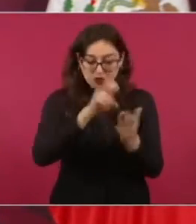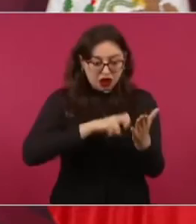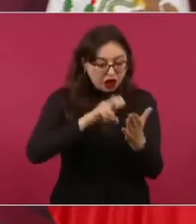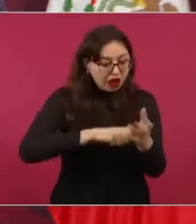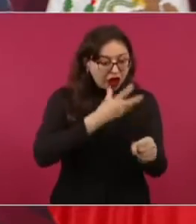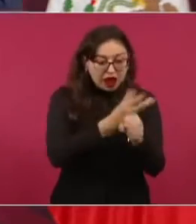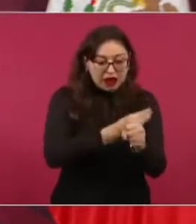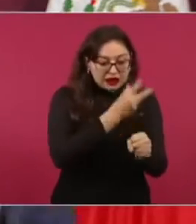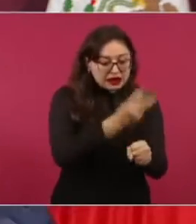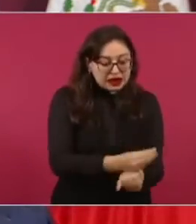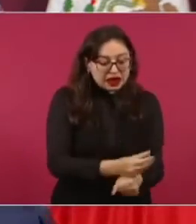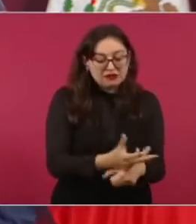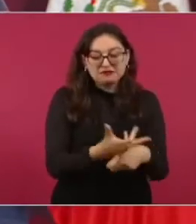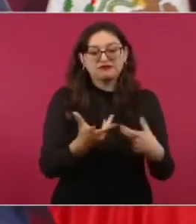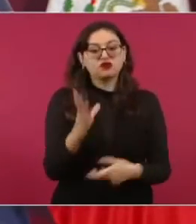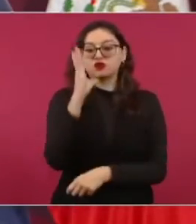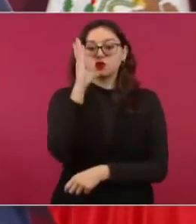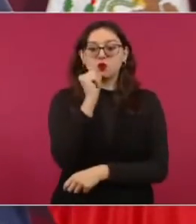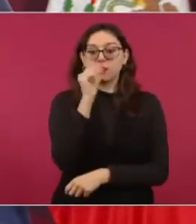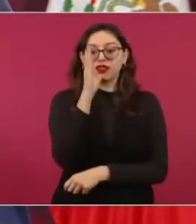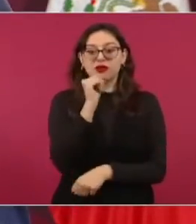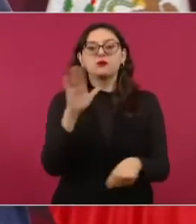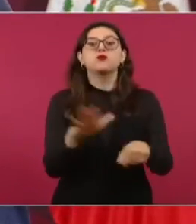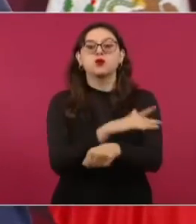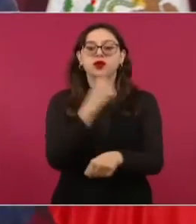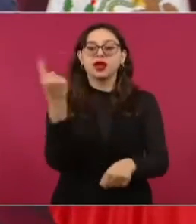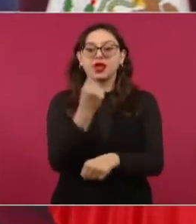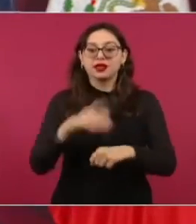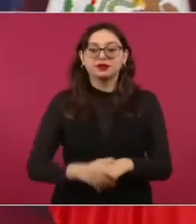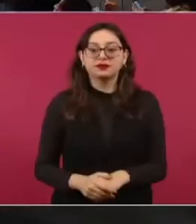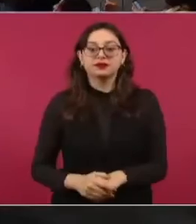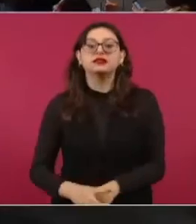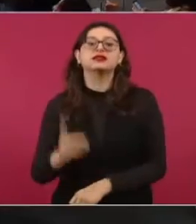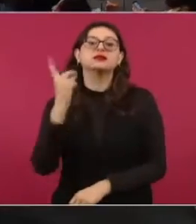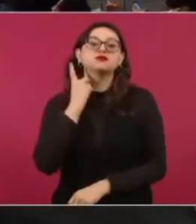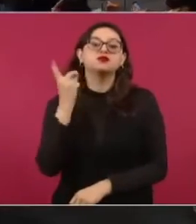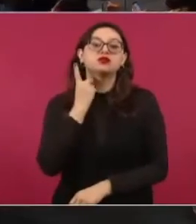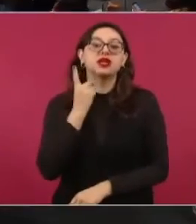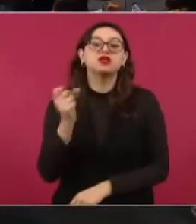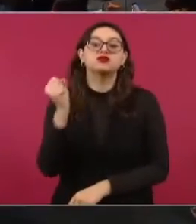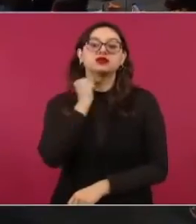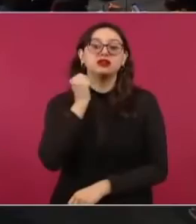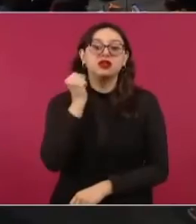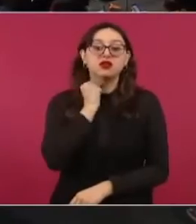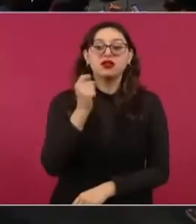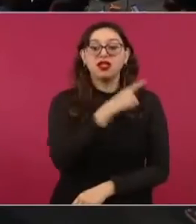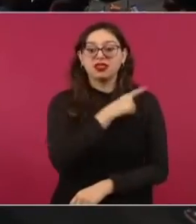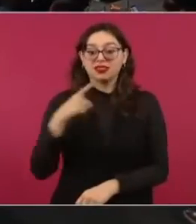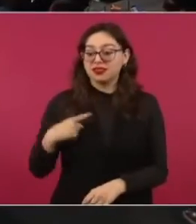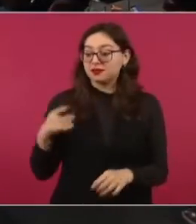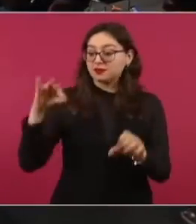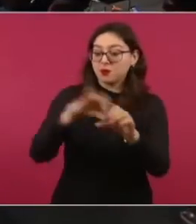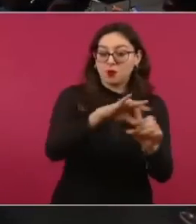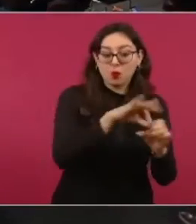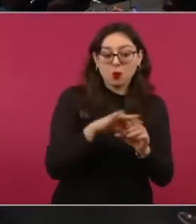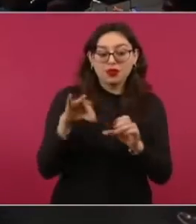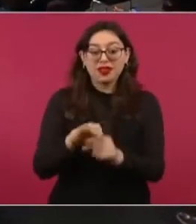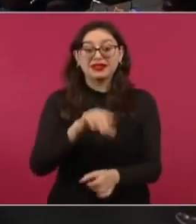Constitución se requieren 2/3 partes. Esta es una buena lección hacia